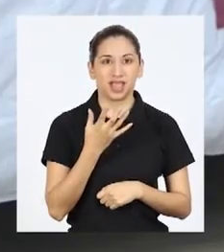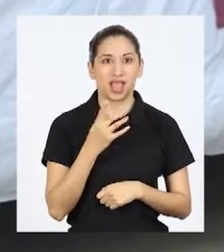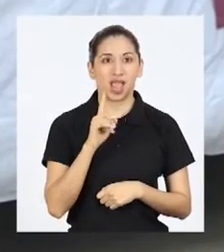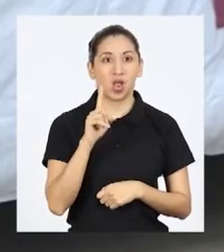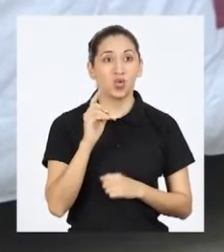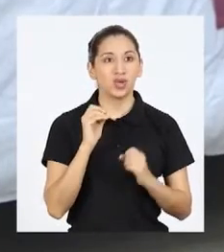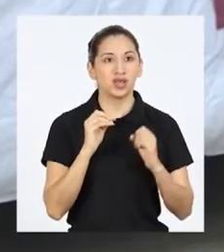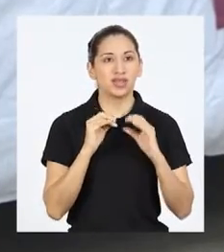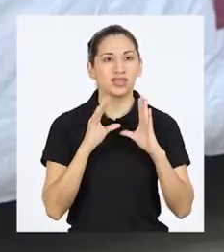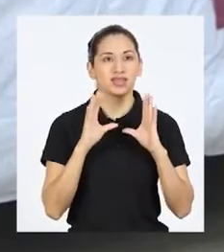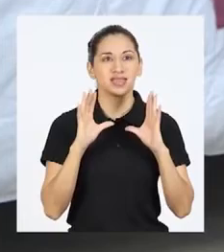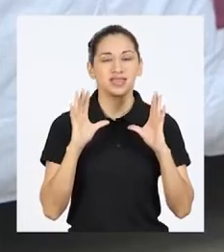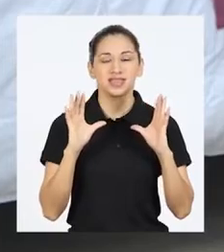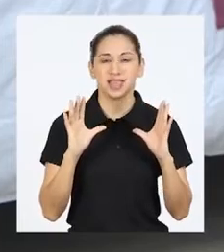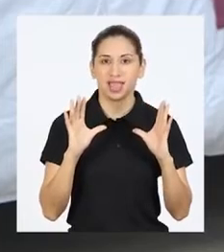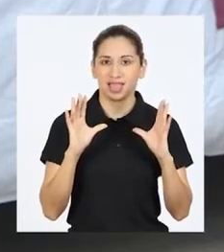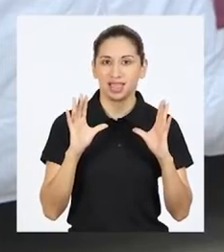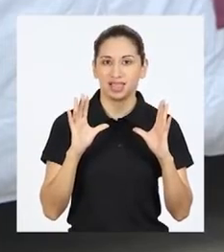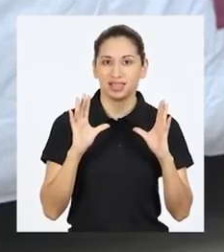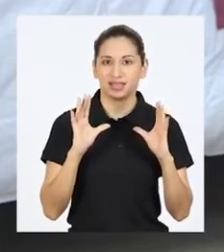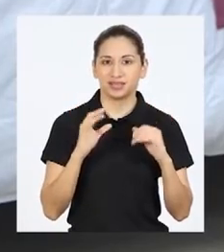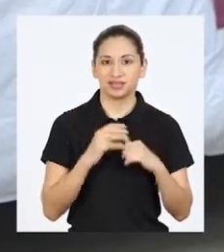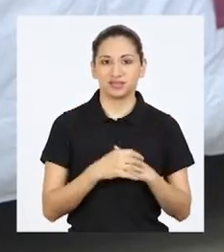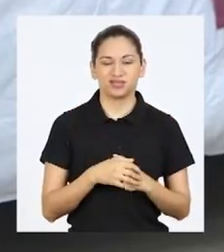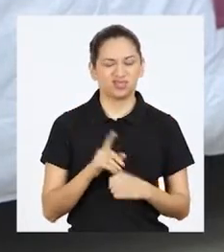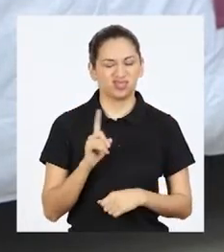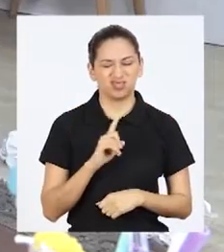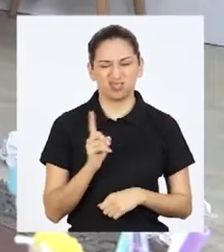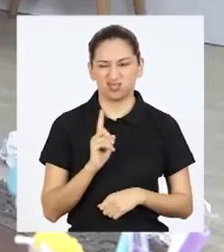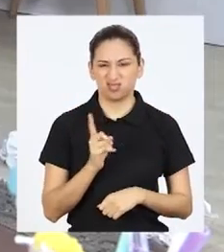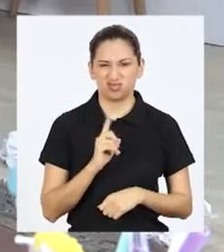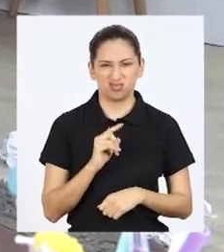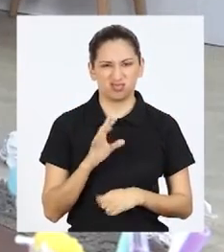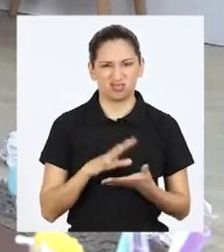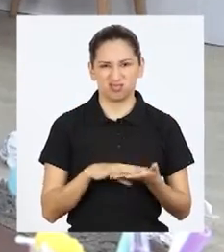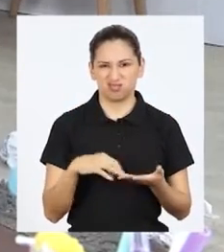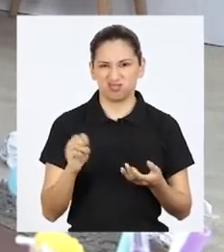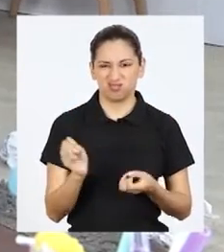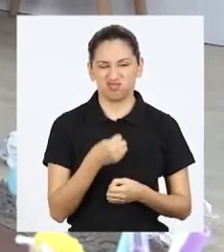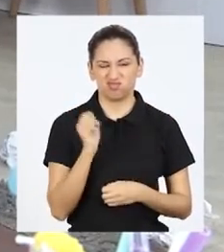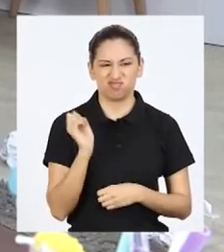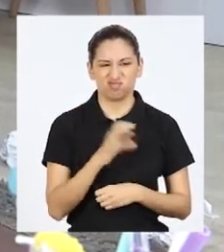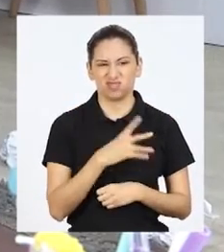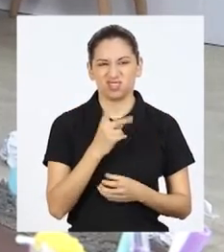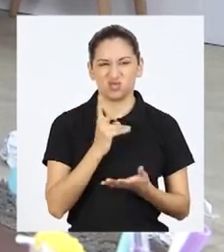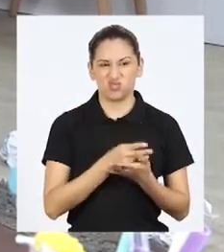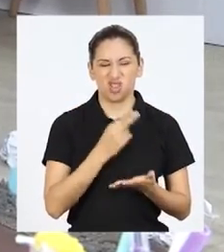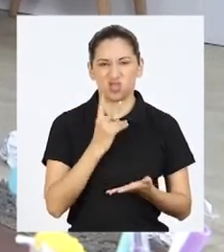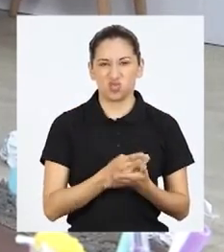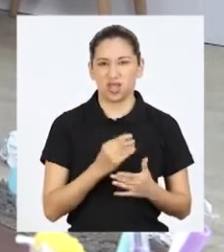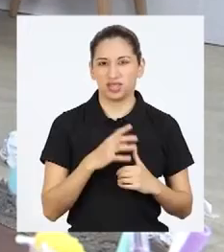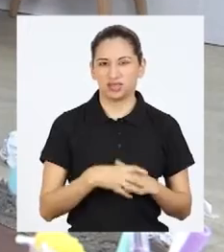Había una vez... No, es la más común.